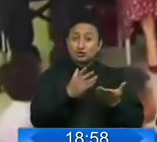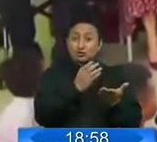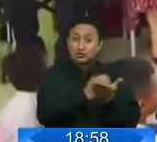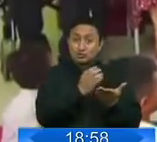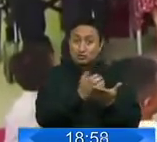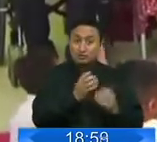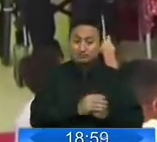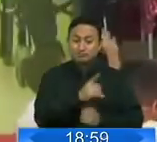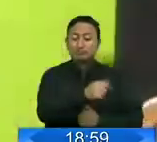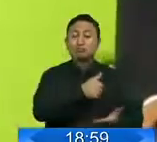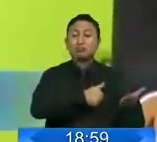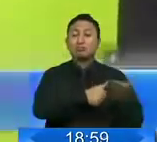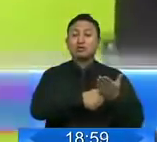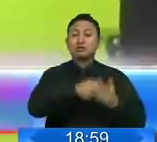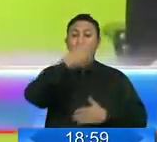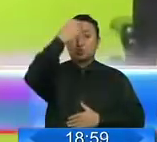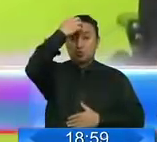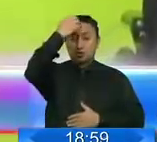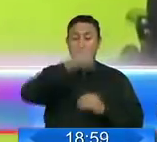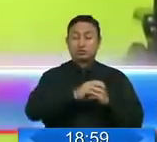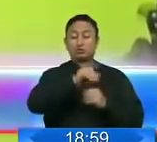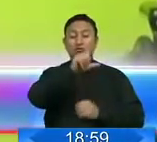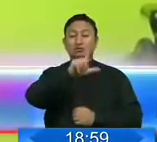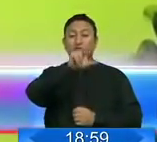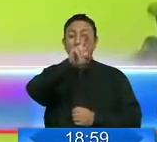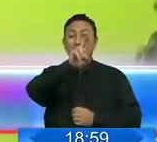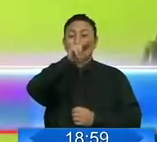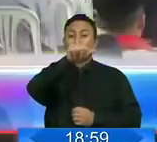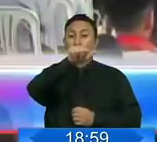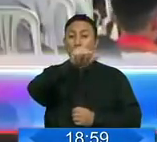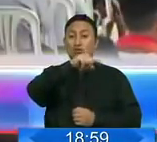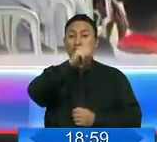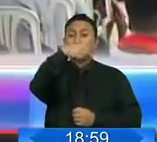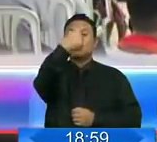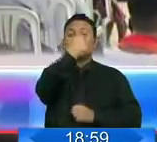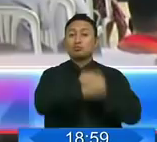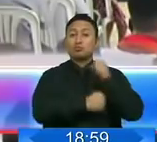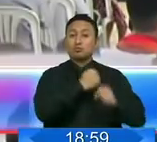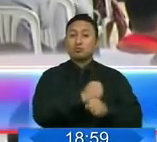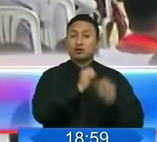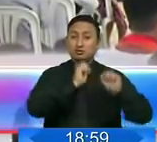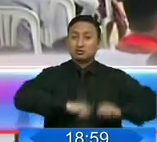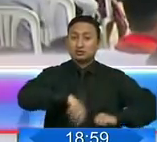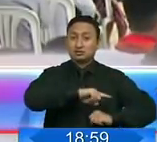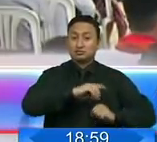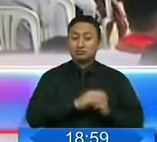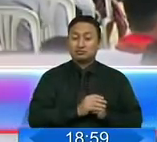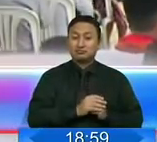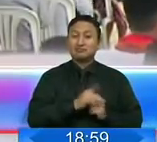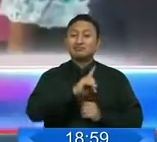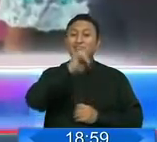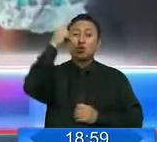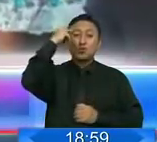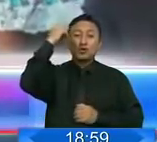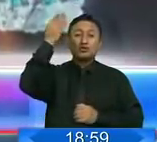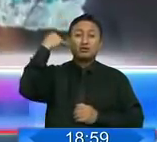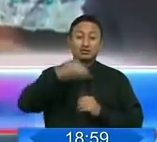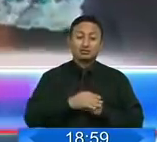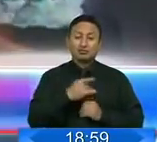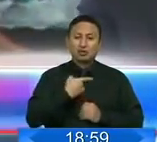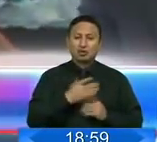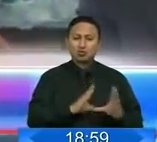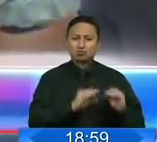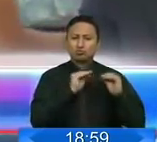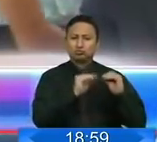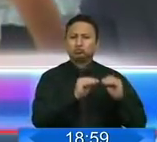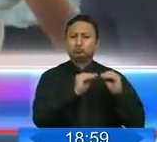de Educación, Milton Luna, ha anunciado que el próximo año se ejecutará el desmontaje de lo que el gobierno ha identificado como el